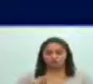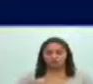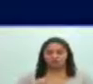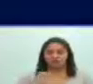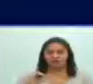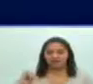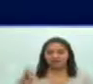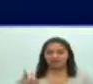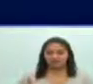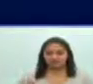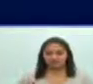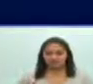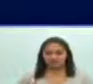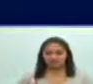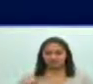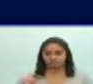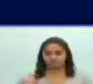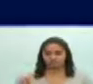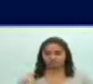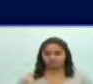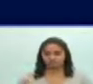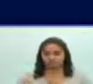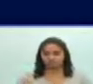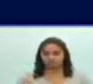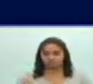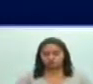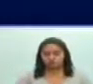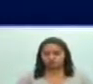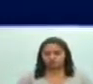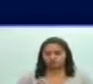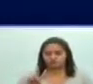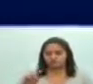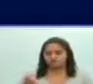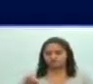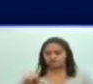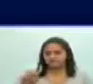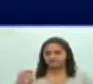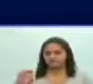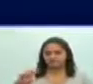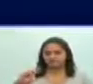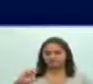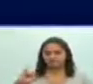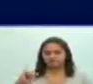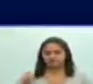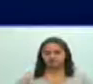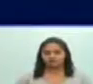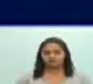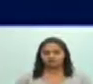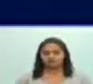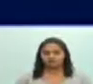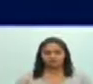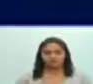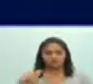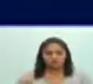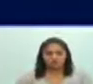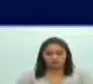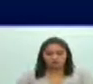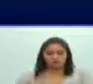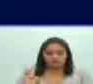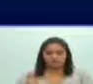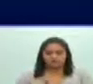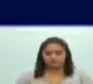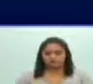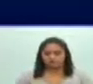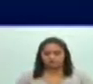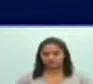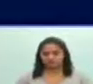en Valencia. ¿Quién es el sujeto de la oración? El Cid y sus siervos. Y yo lo puedo sustituir perfectamente por el